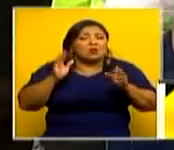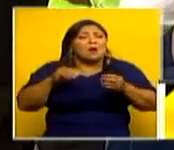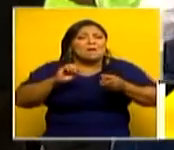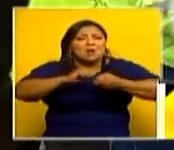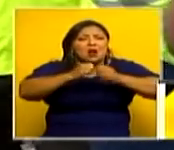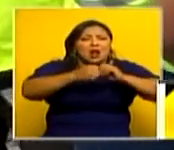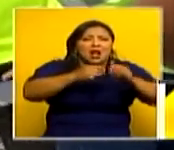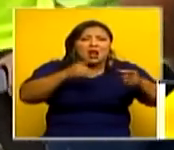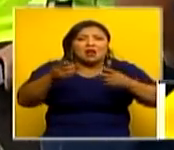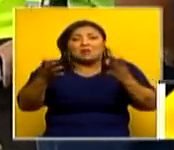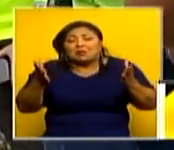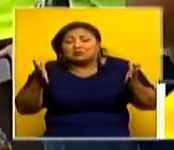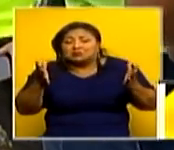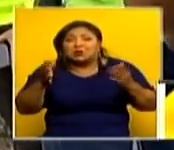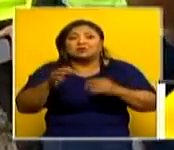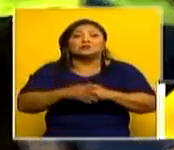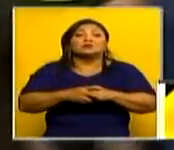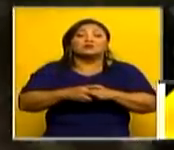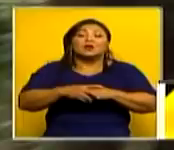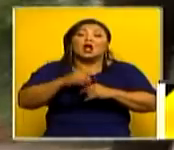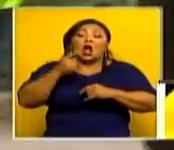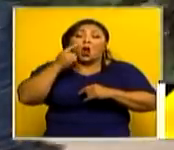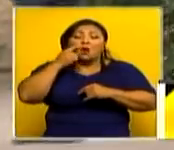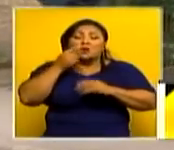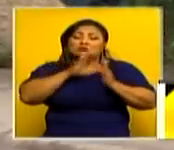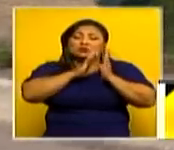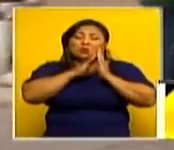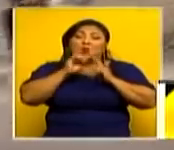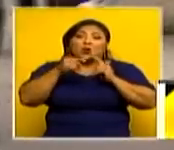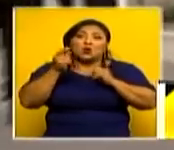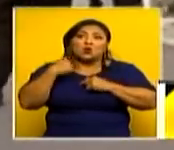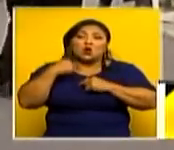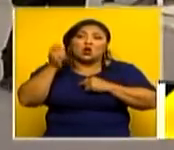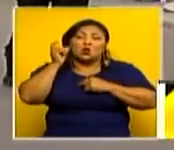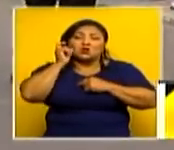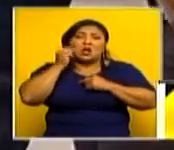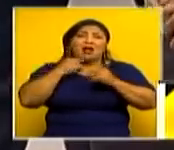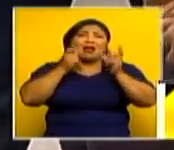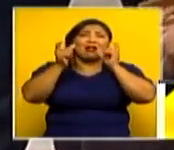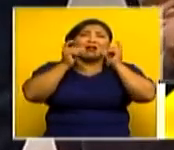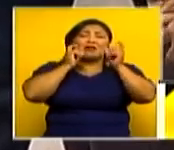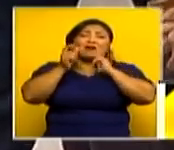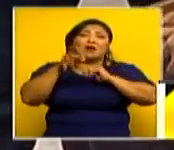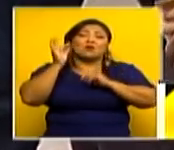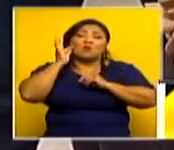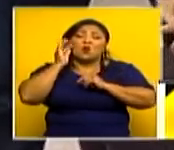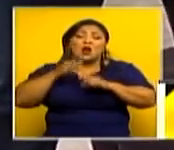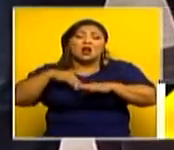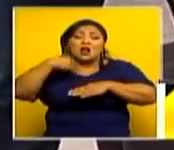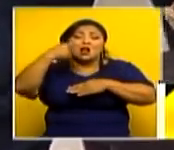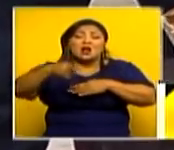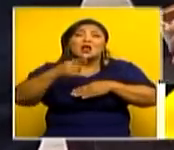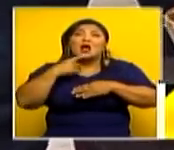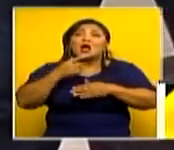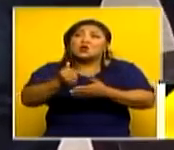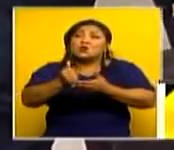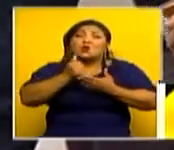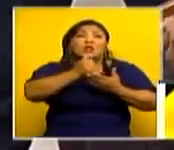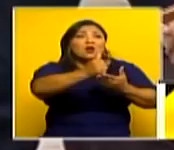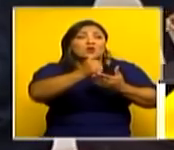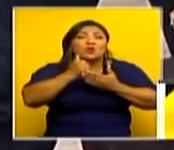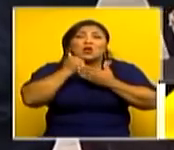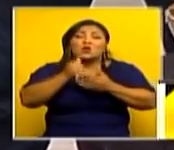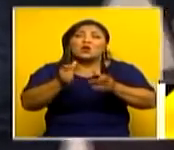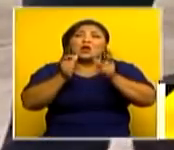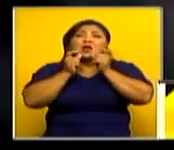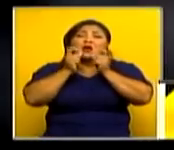por violentos. Yo estaba durmiendo y cuando yo escuché gritos que la señora salía, que pedía auxilio, auxilio,